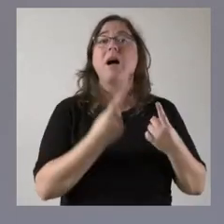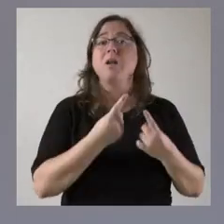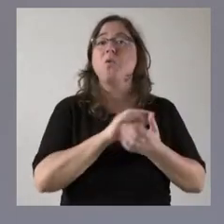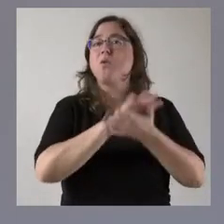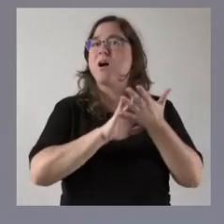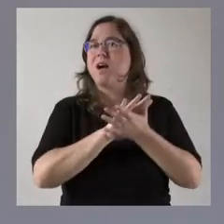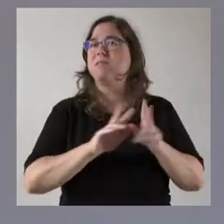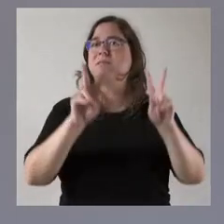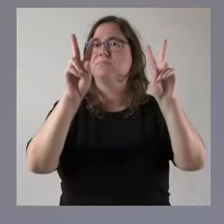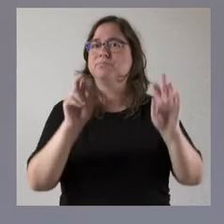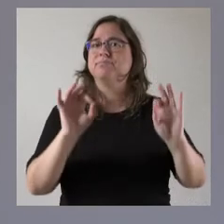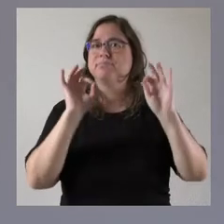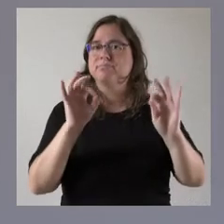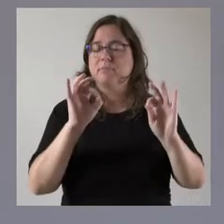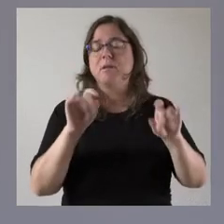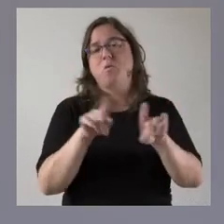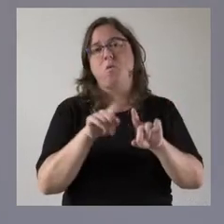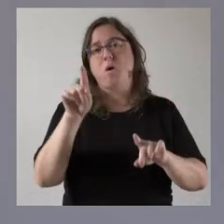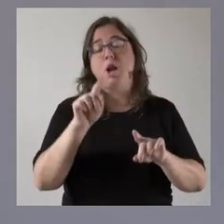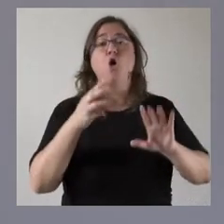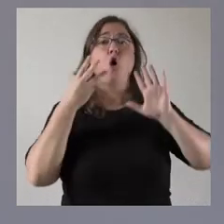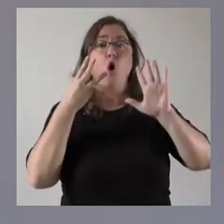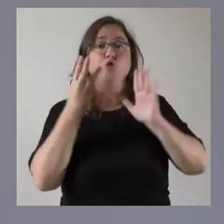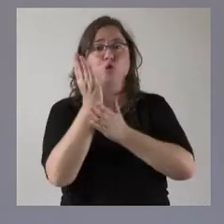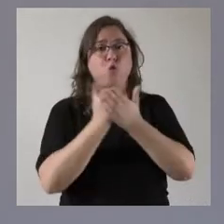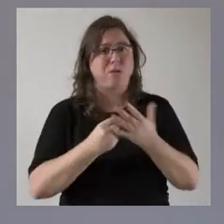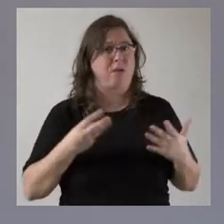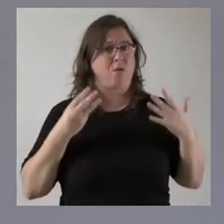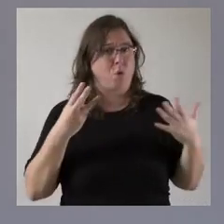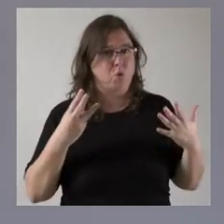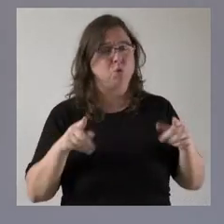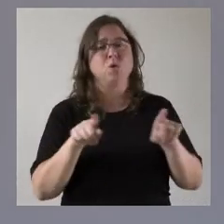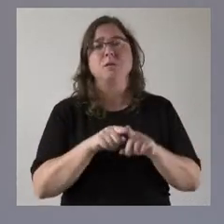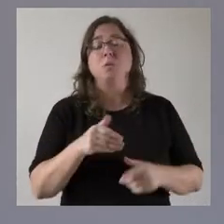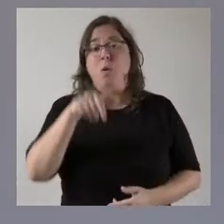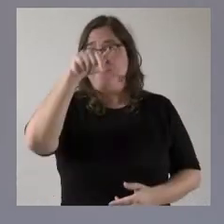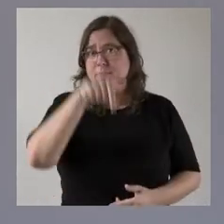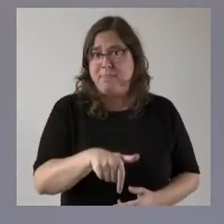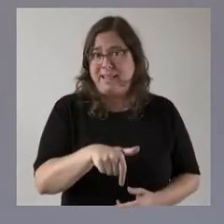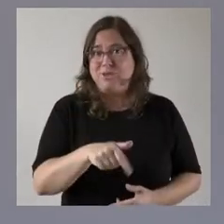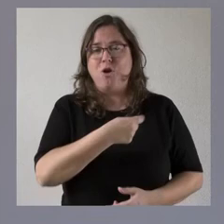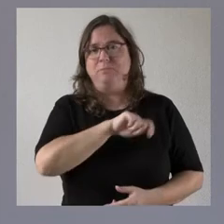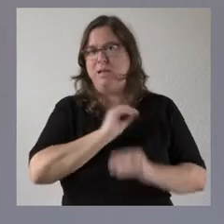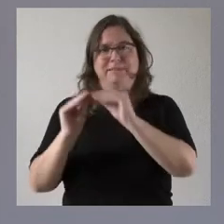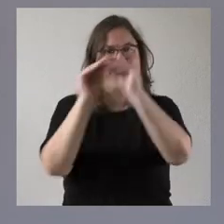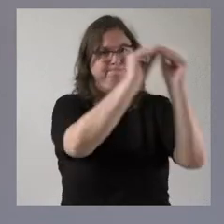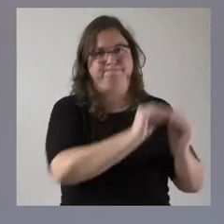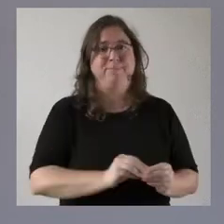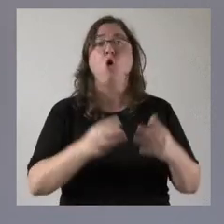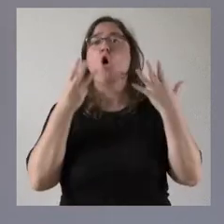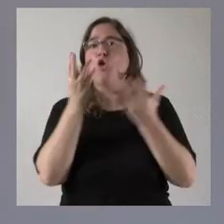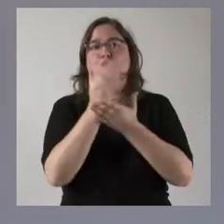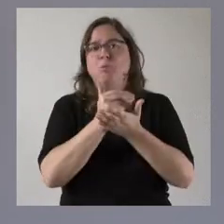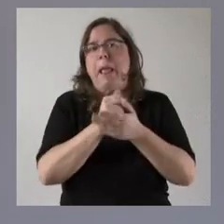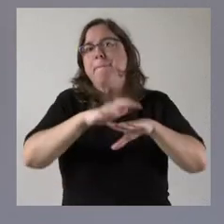específicamente de esta cuestión 8 comunidades autónomas que compartimos un criterio común dentro de España representamos la mayor parte de la superficie